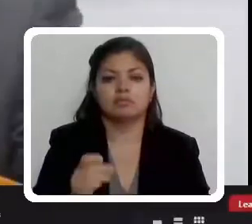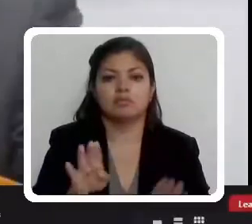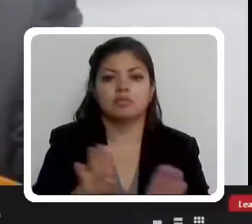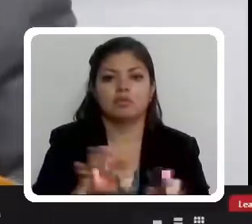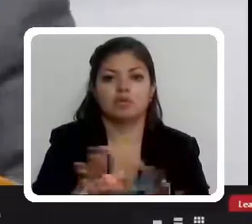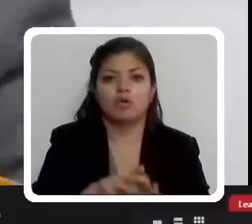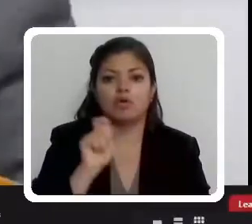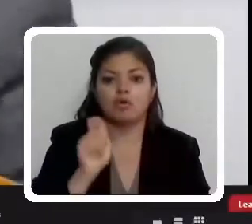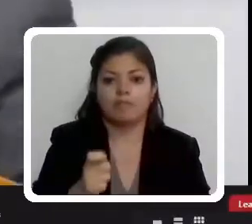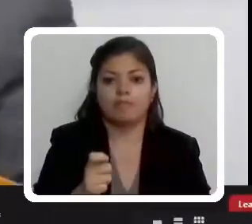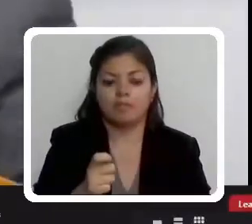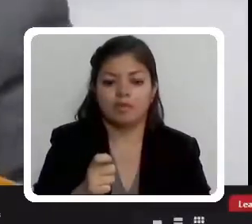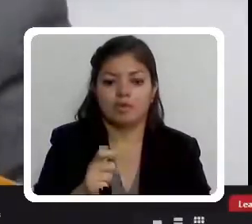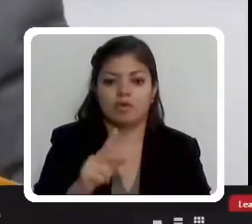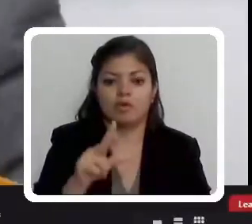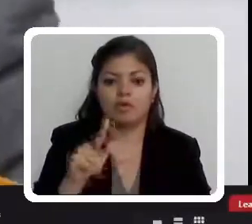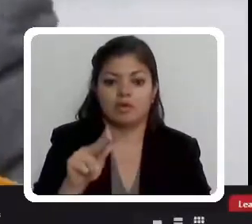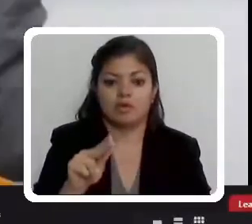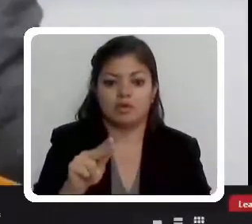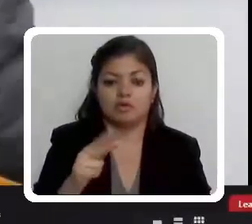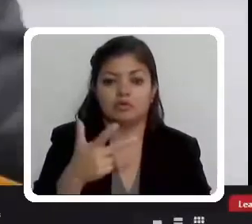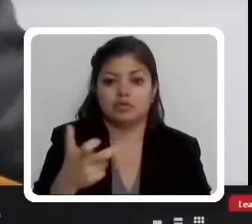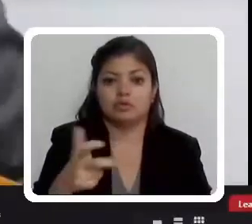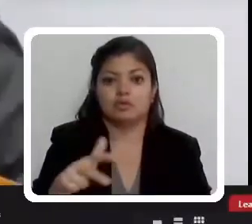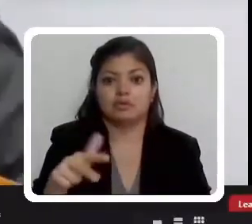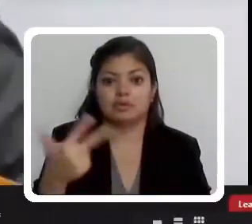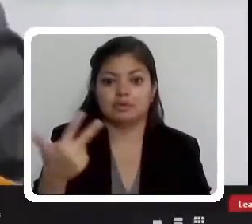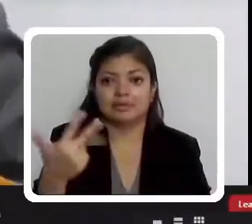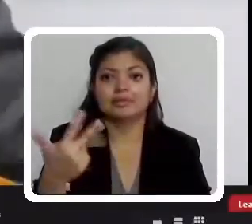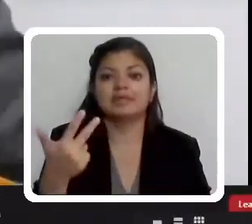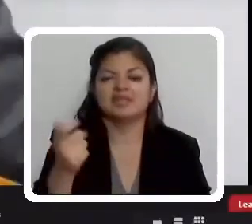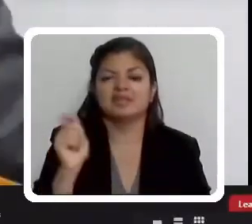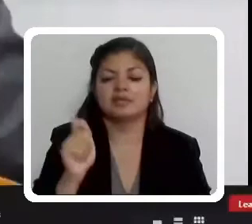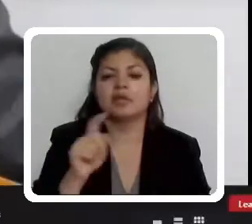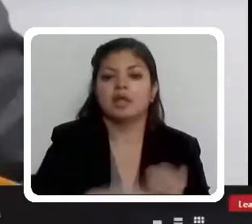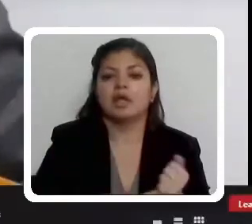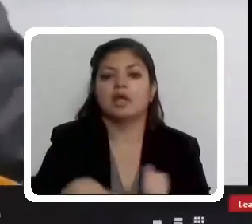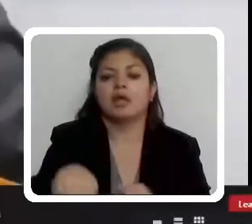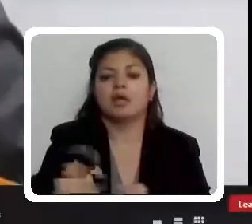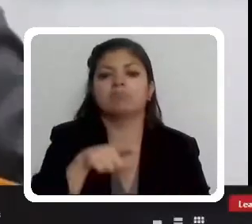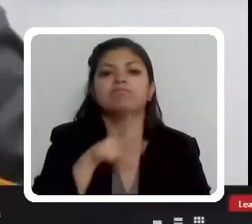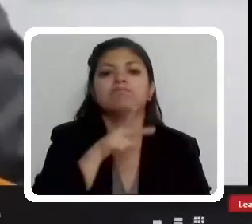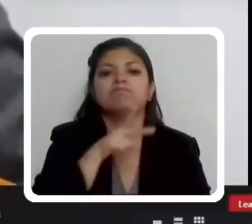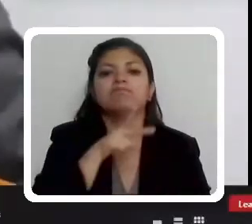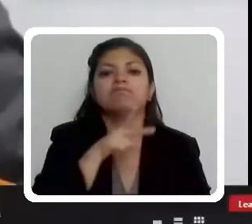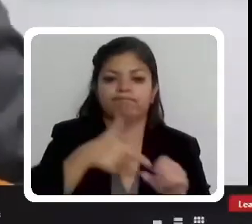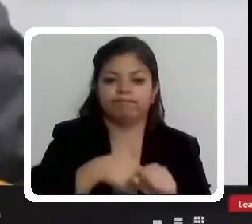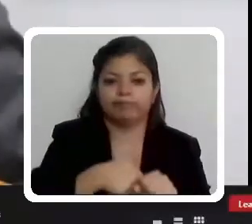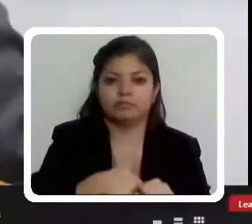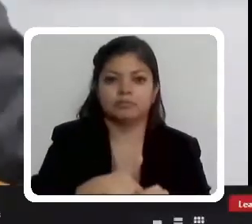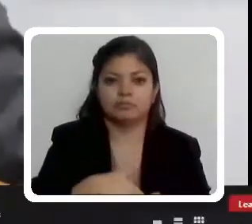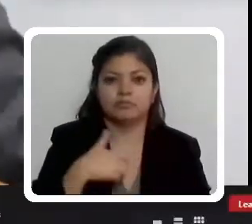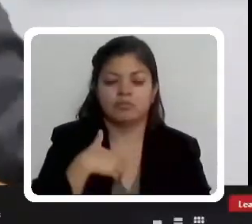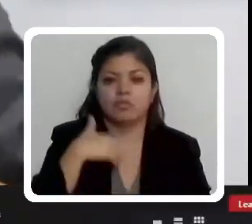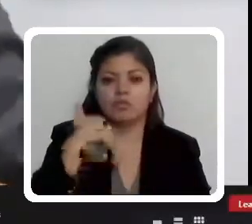83º aniversario de la nacionalización de la industria petrolera. Quiero